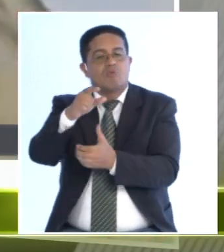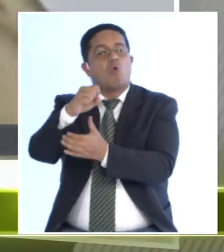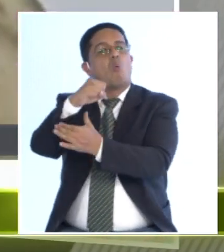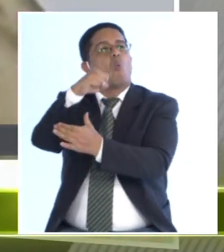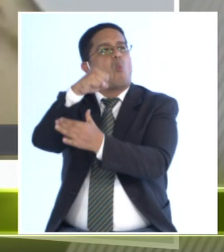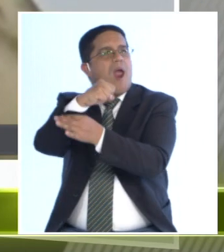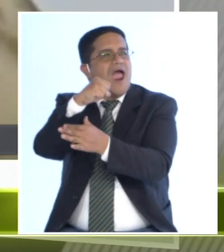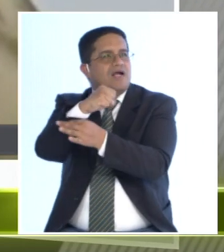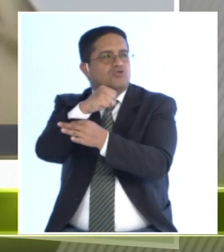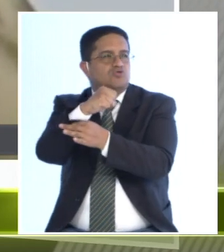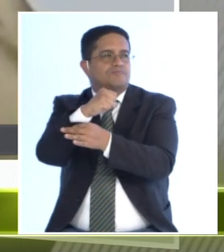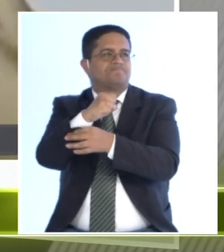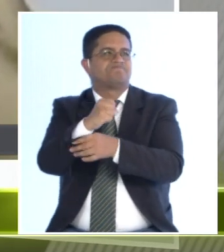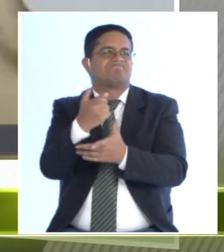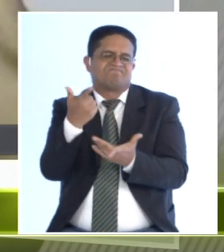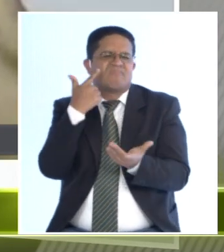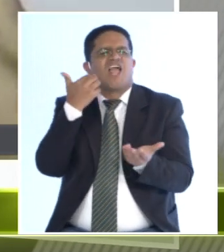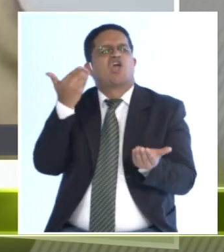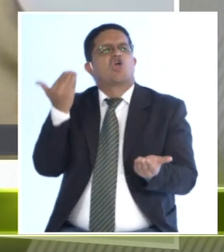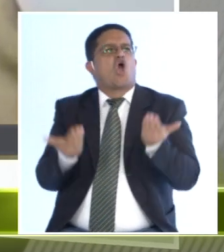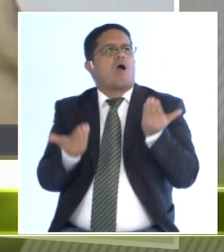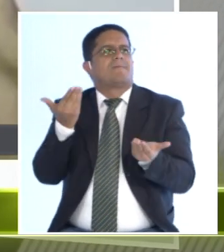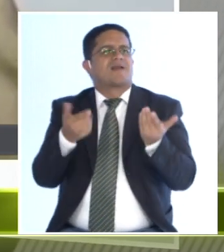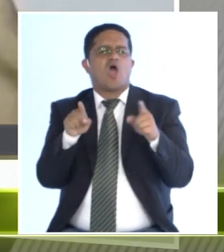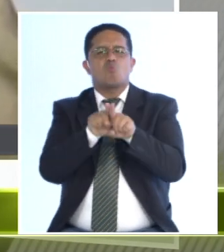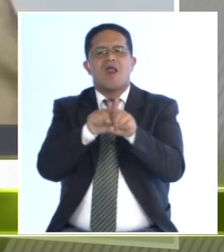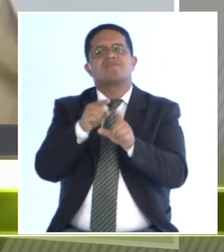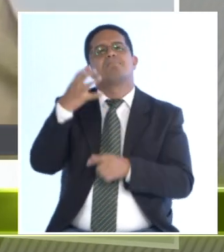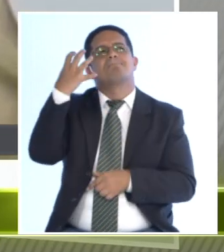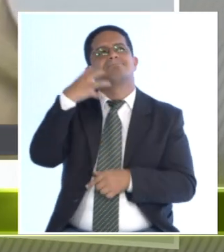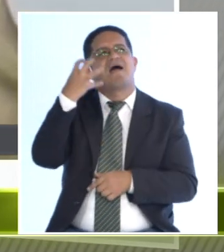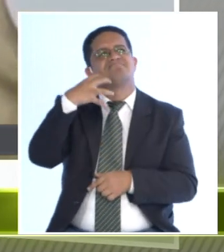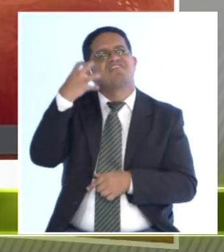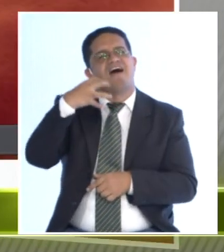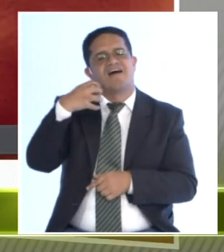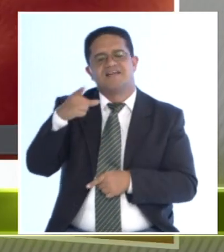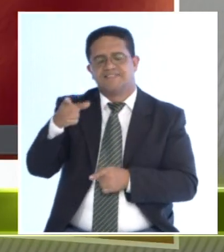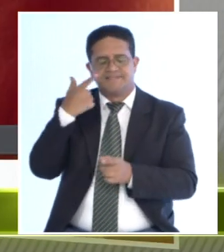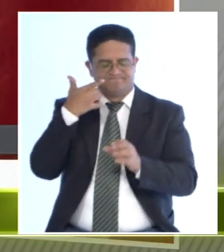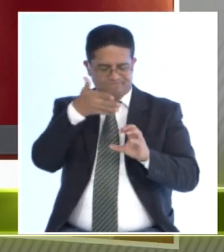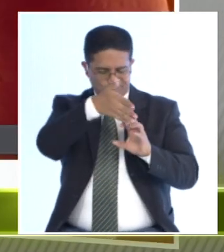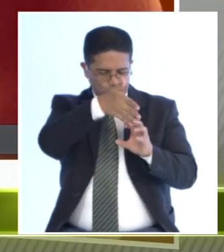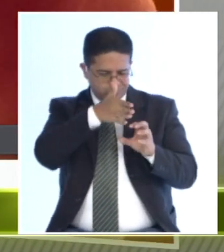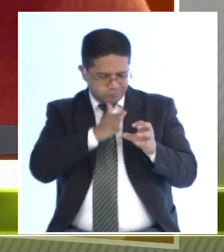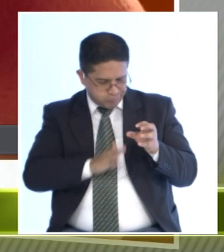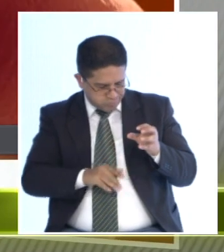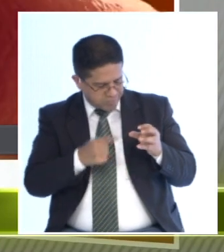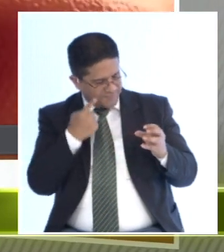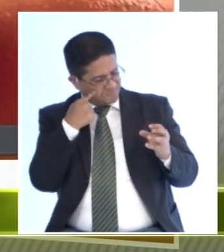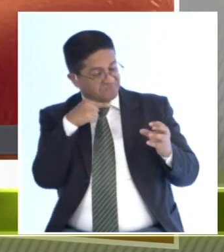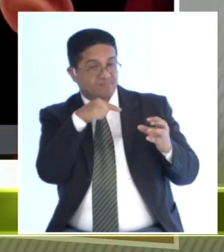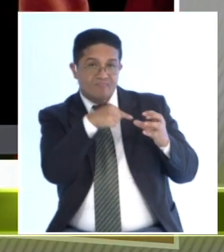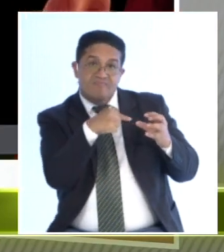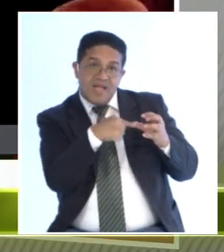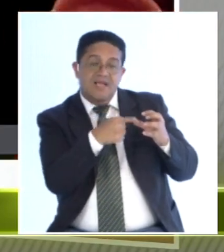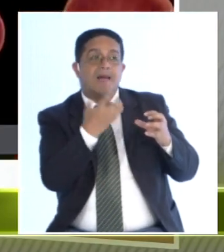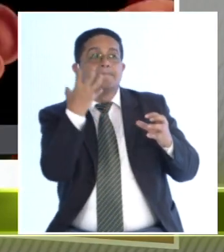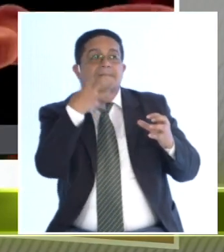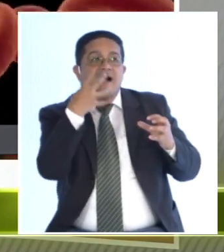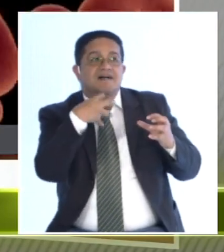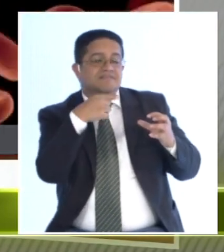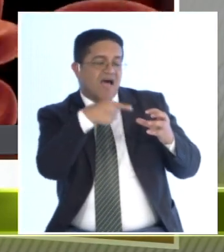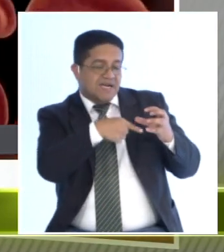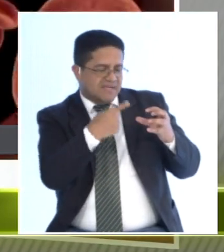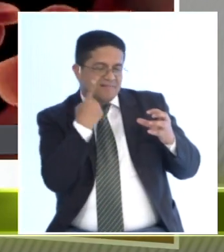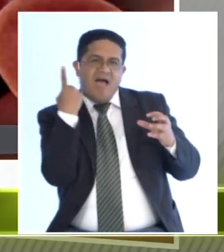que compararlo más o menos como con una manzana y al momento de picarla observamos ciertas zonas de esa manzana que están